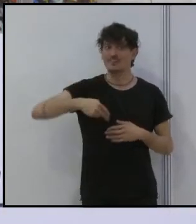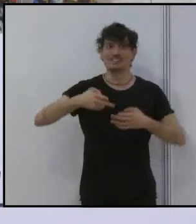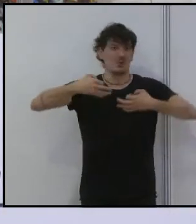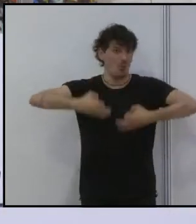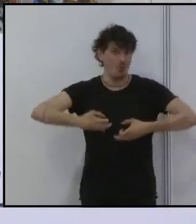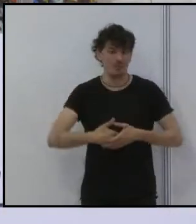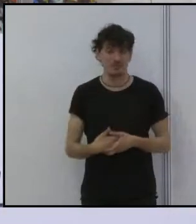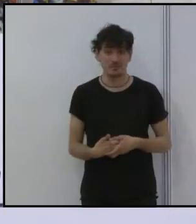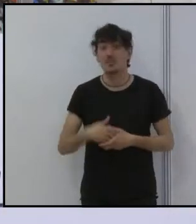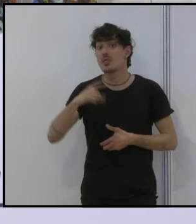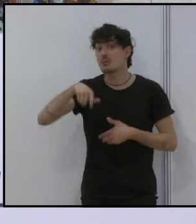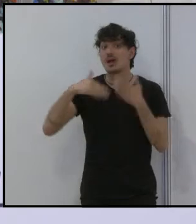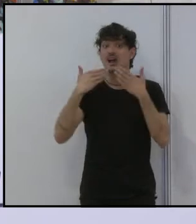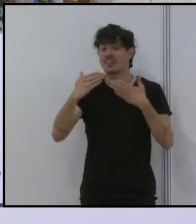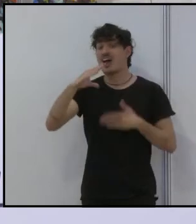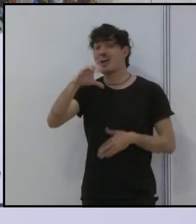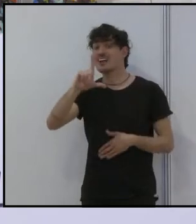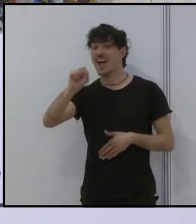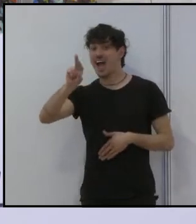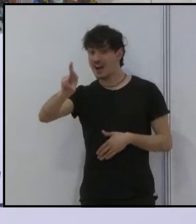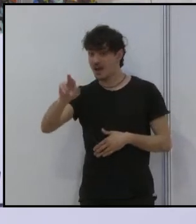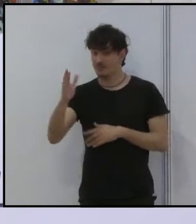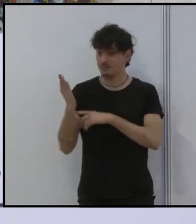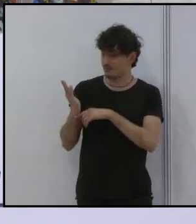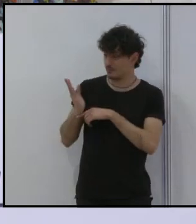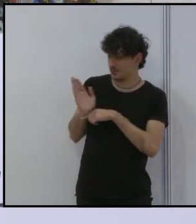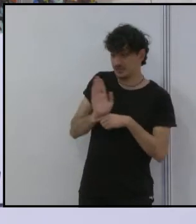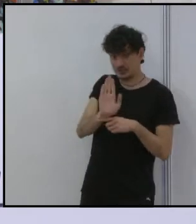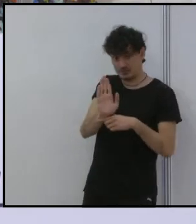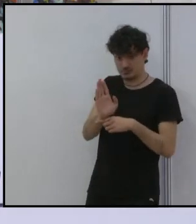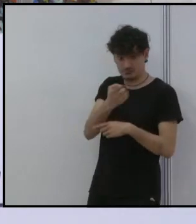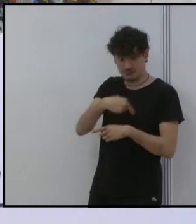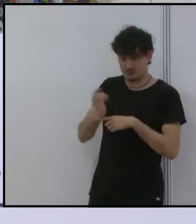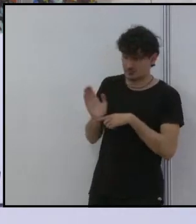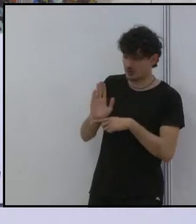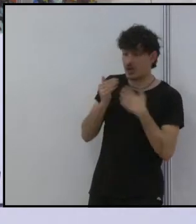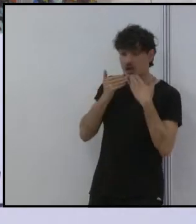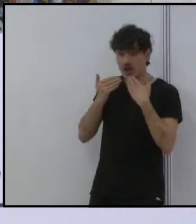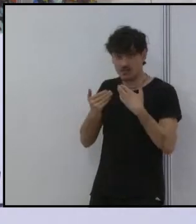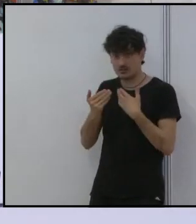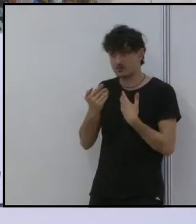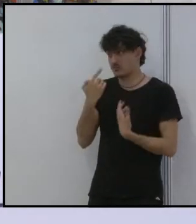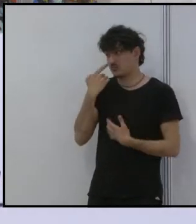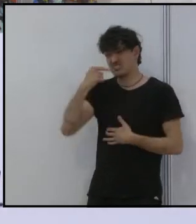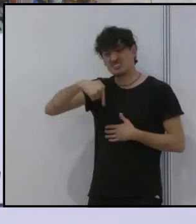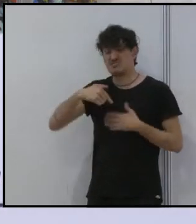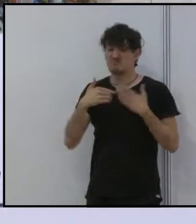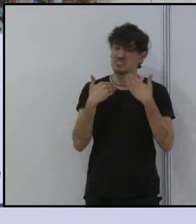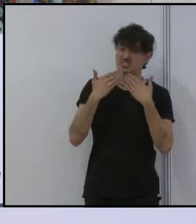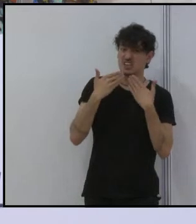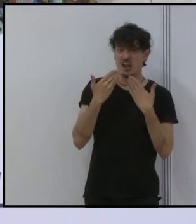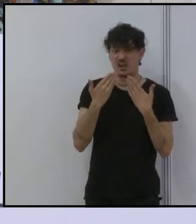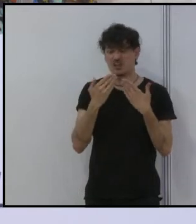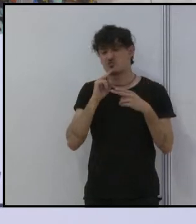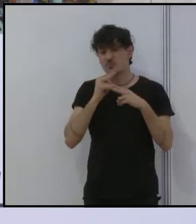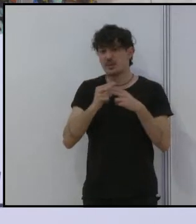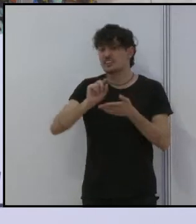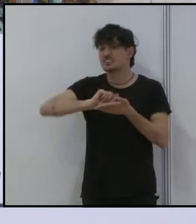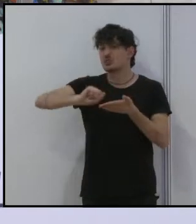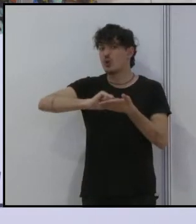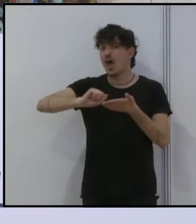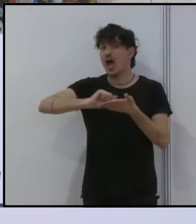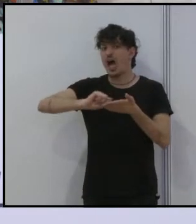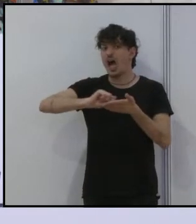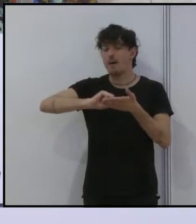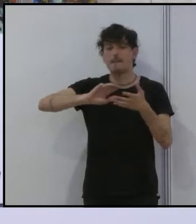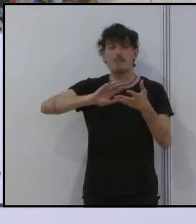también gracias a Clara por presentarnos, porque como habréis visto, esta es una charla, se llama Escrituras Mutantes y en realidad todo